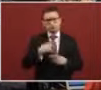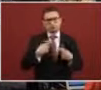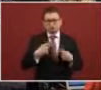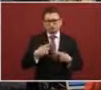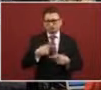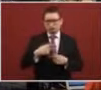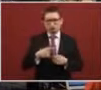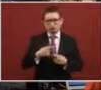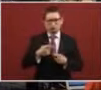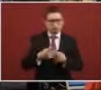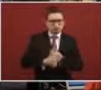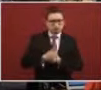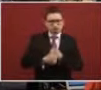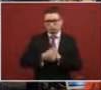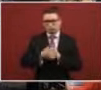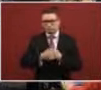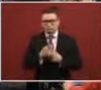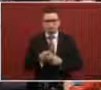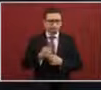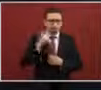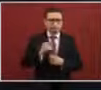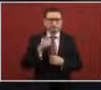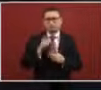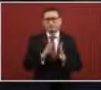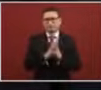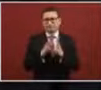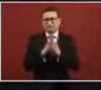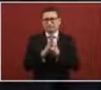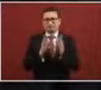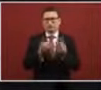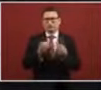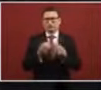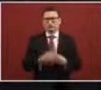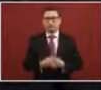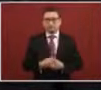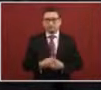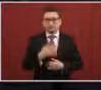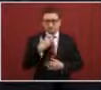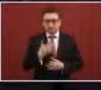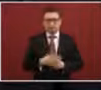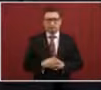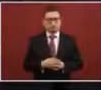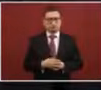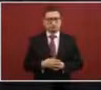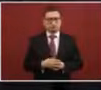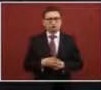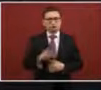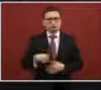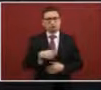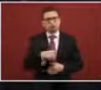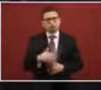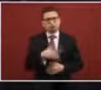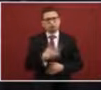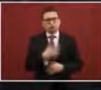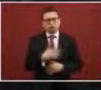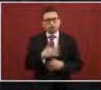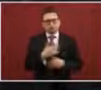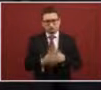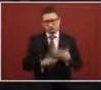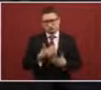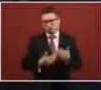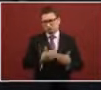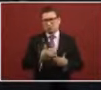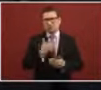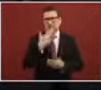puja, una fuerte participación. Y al final consideramos que los resultados fueron